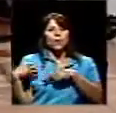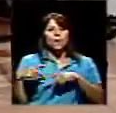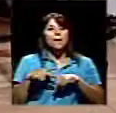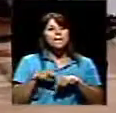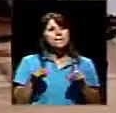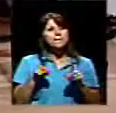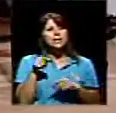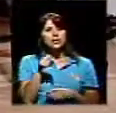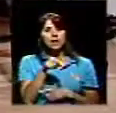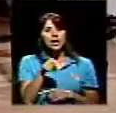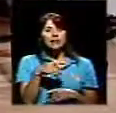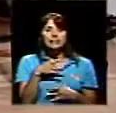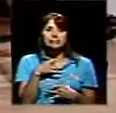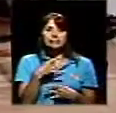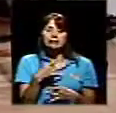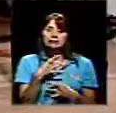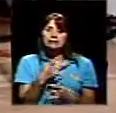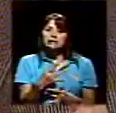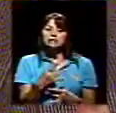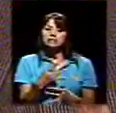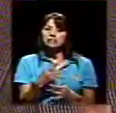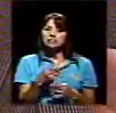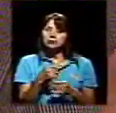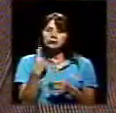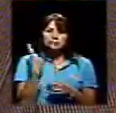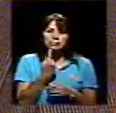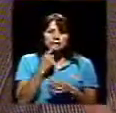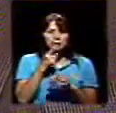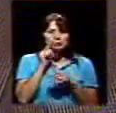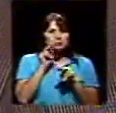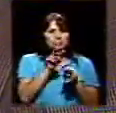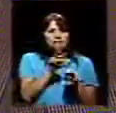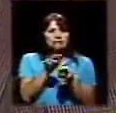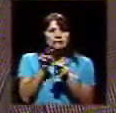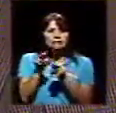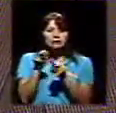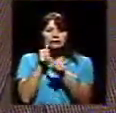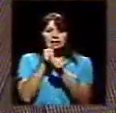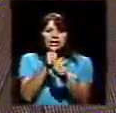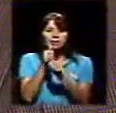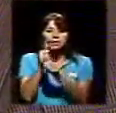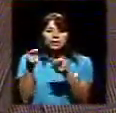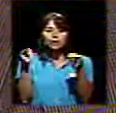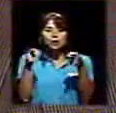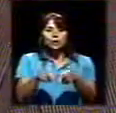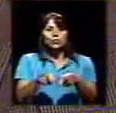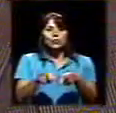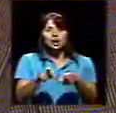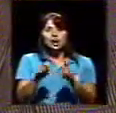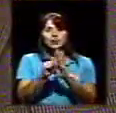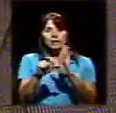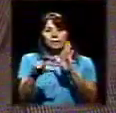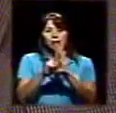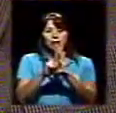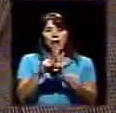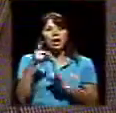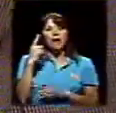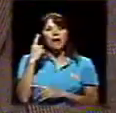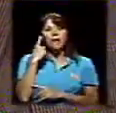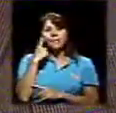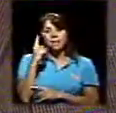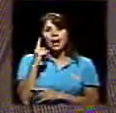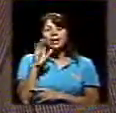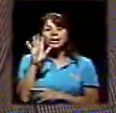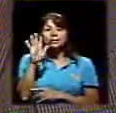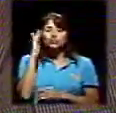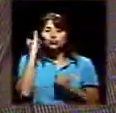tenía el interés de darle seguimiento constante a lo que ocurría en la Asamblea con el objeto de llevar a la práctica sus